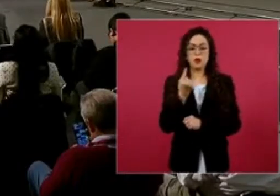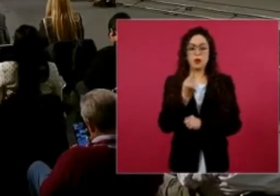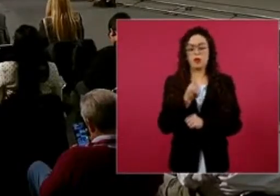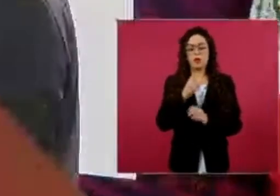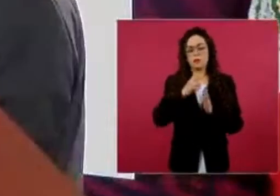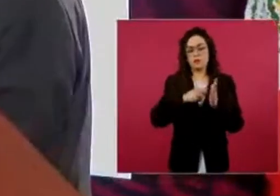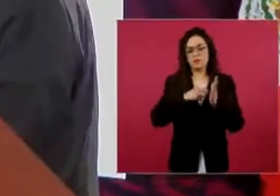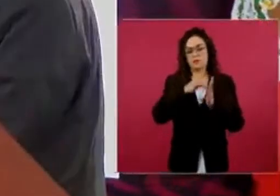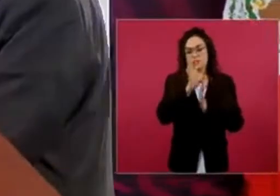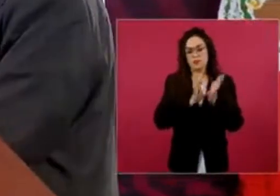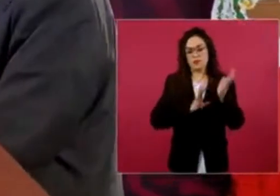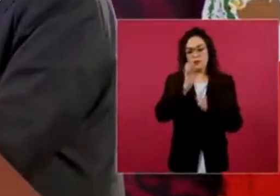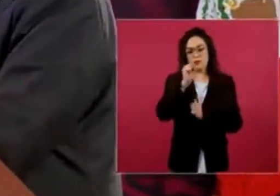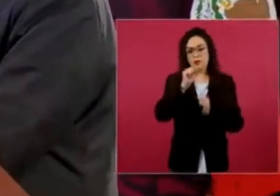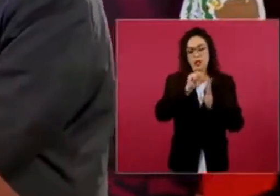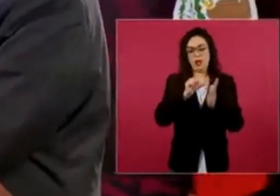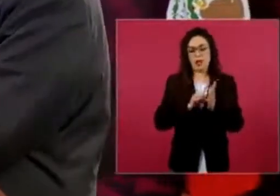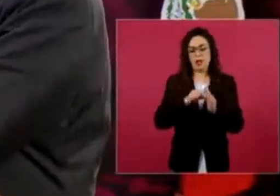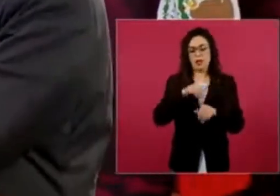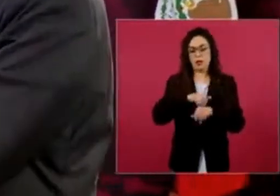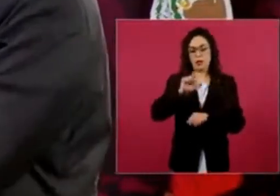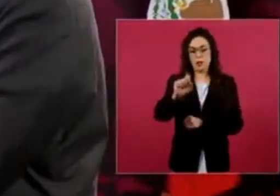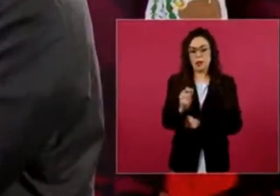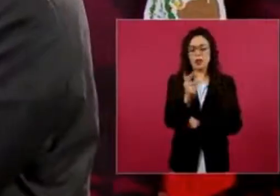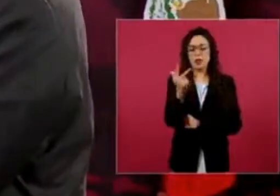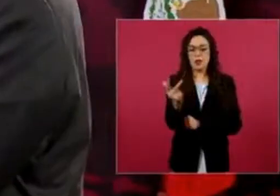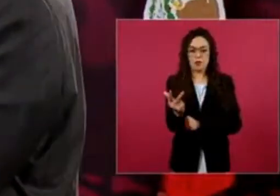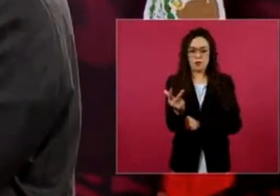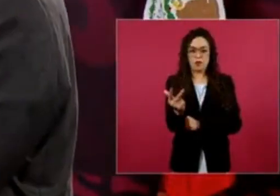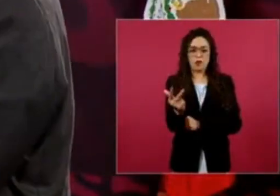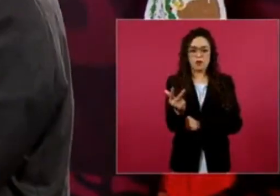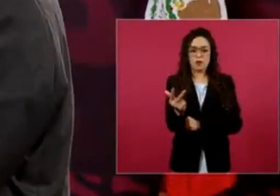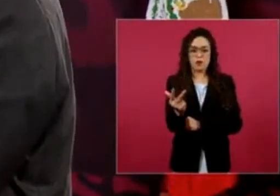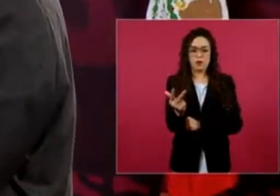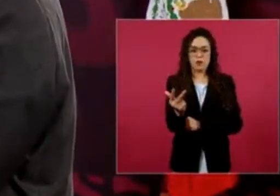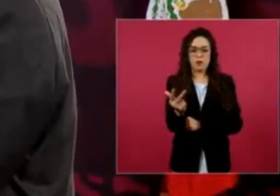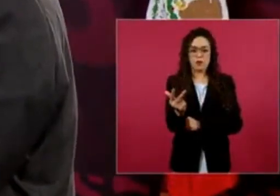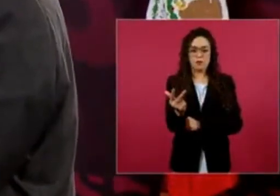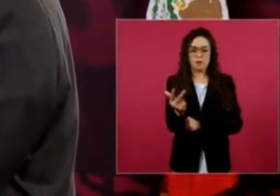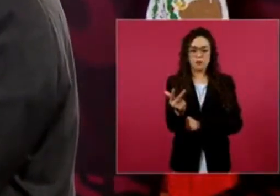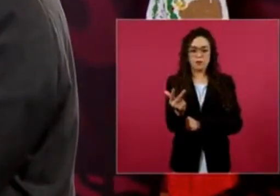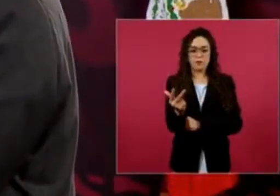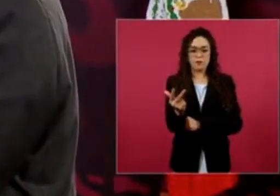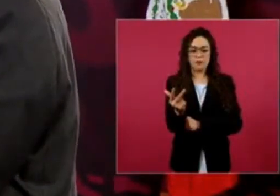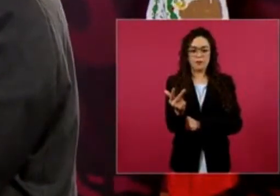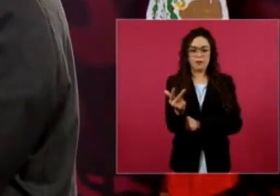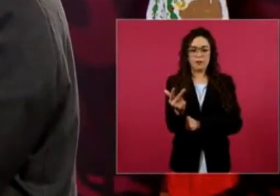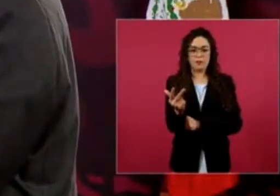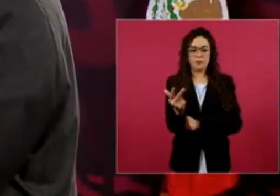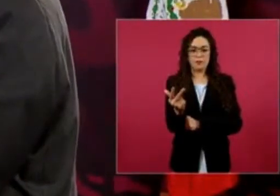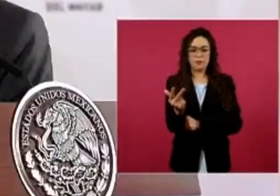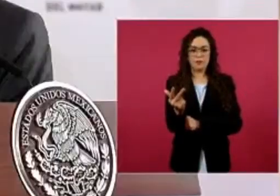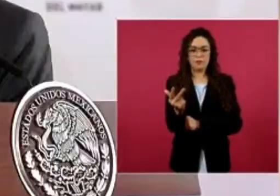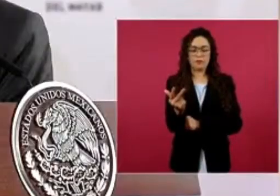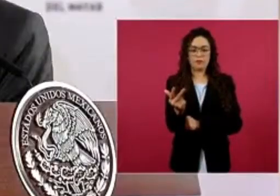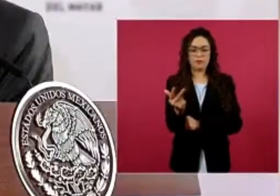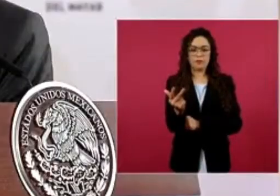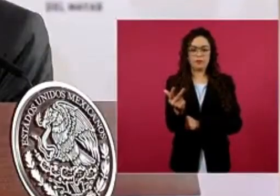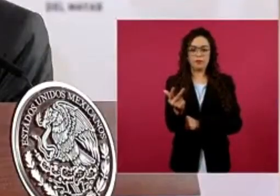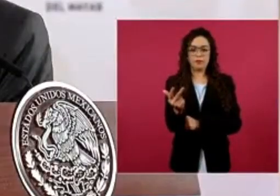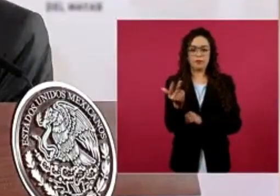artículo 28 de la Constitución y se cancelaron las condonaciones de impuestos,